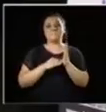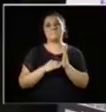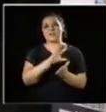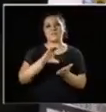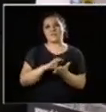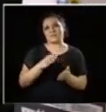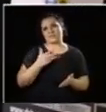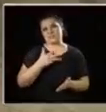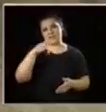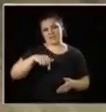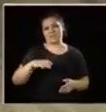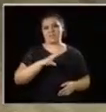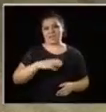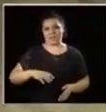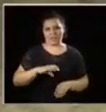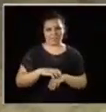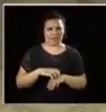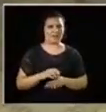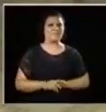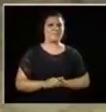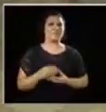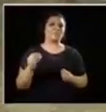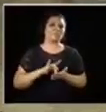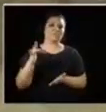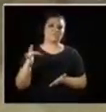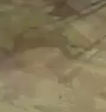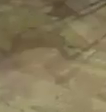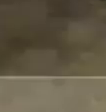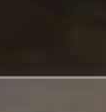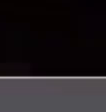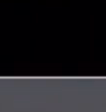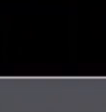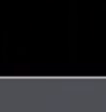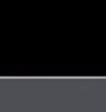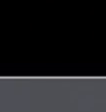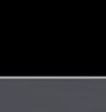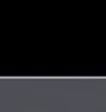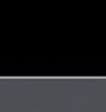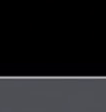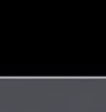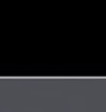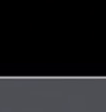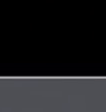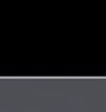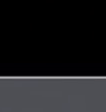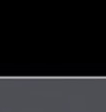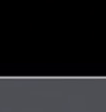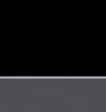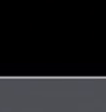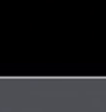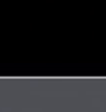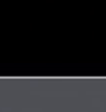capital. Muchas gracias, candidato. Corresponde ahora la candidata Mirna Rea, por favor, responder por